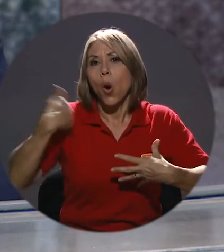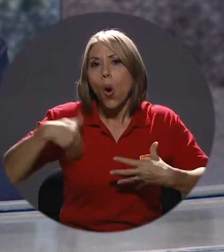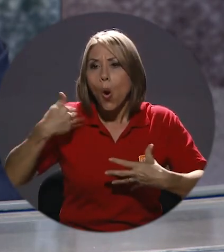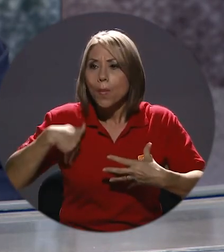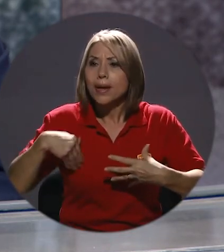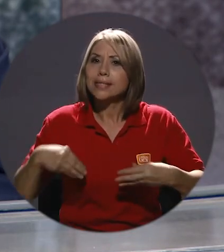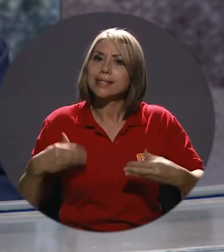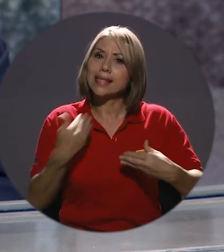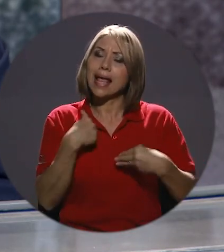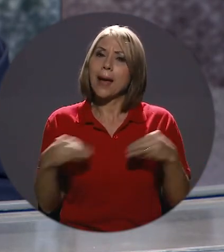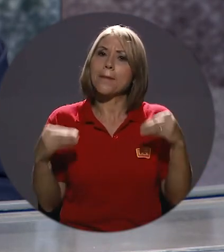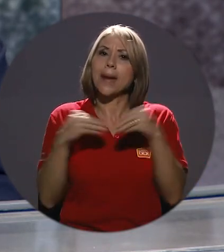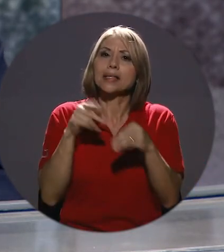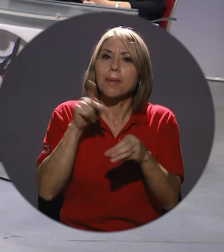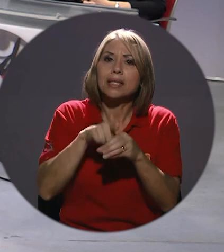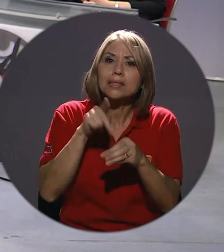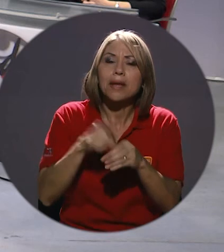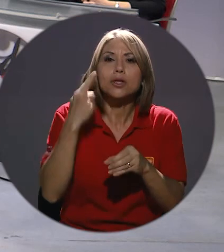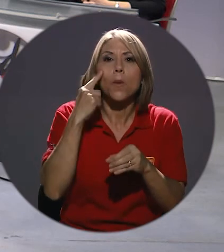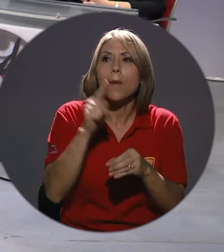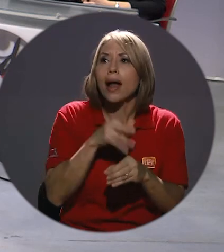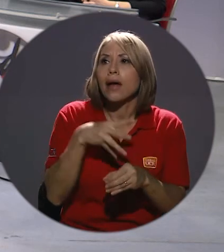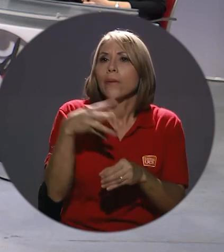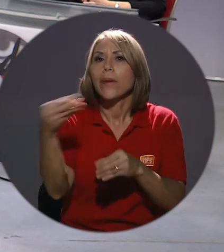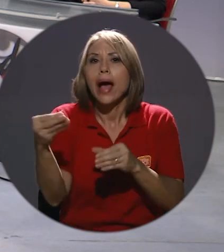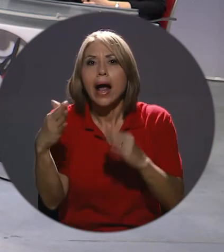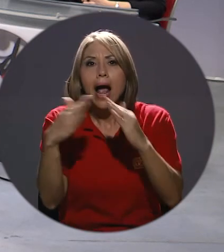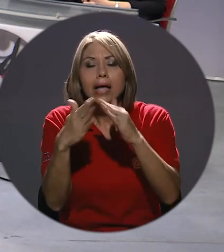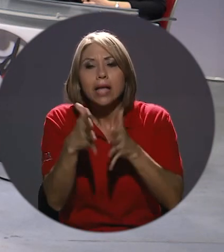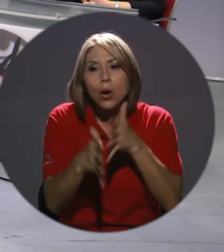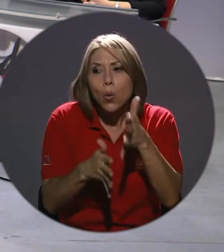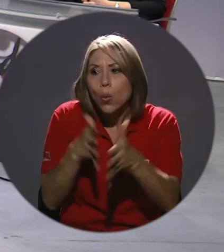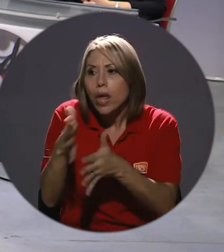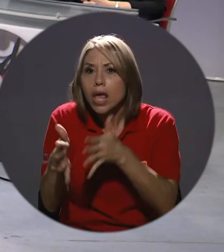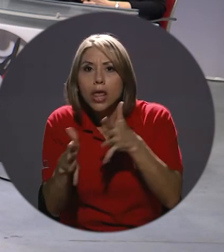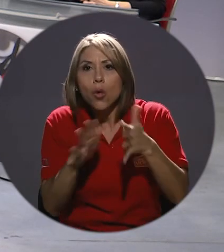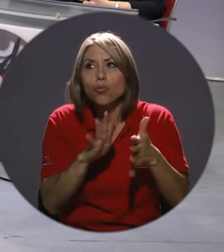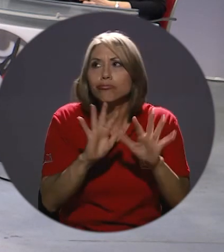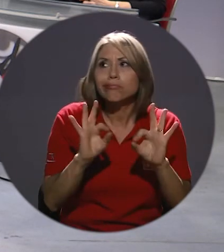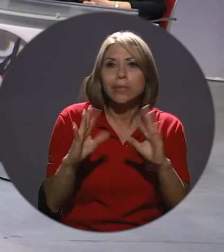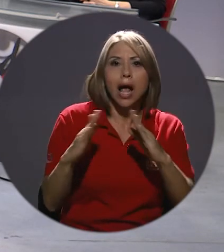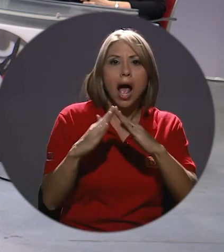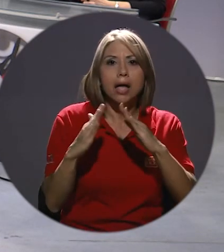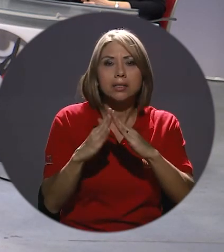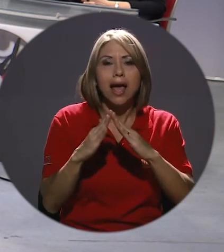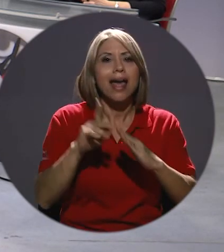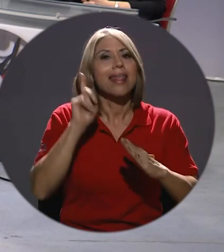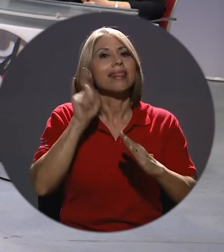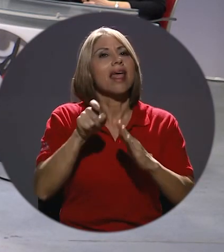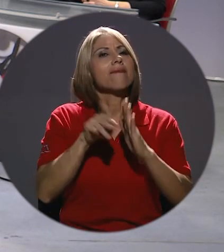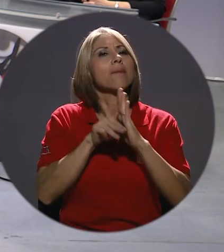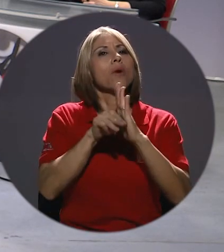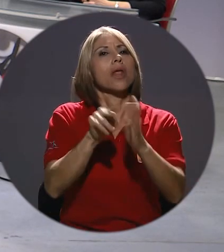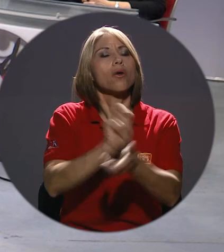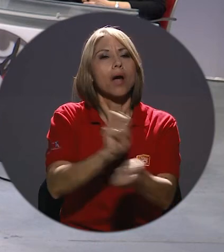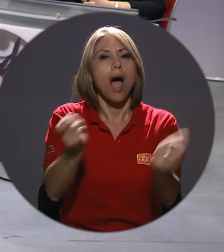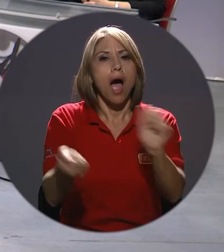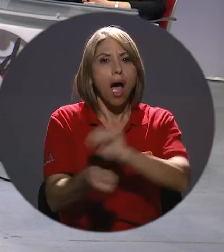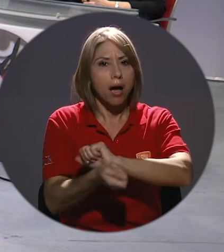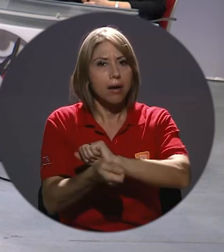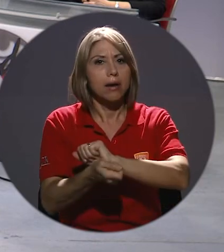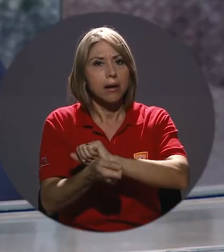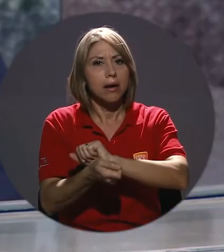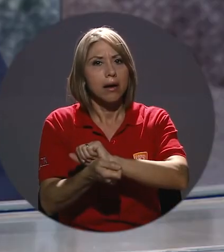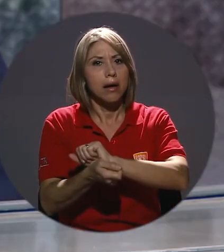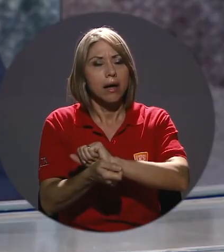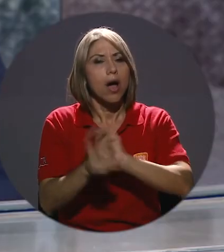hombres en los temas de cuidado y domésticos, etcétera. Tiene que haber un cambio de paradigma de cómo se